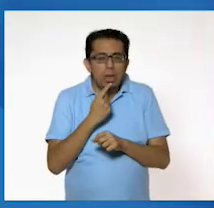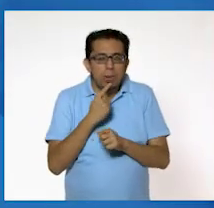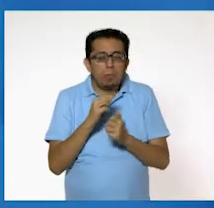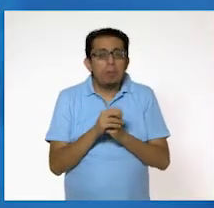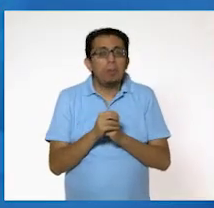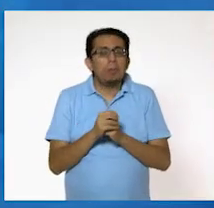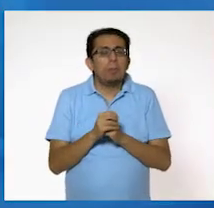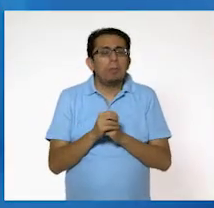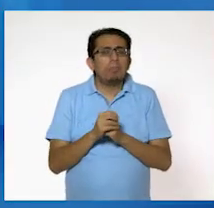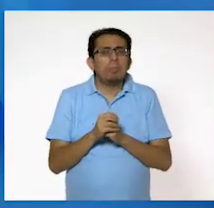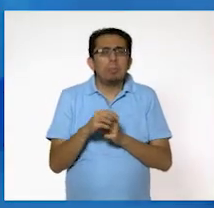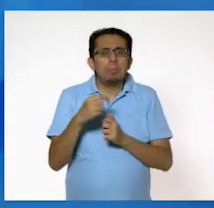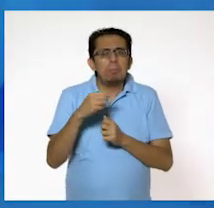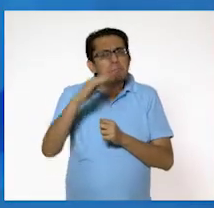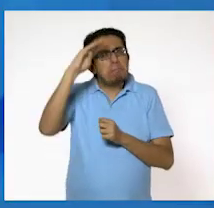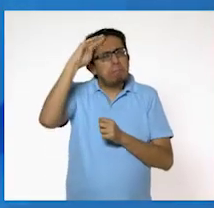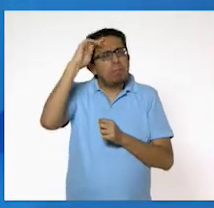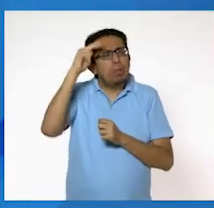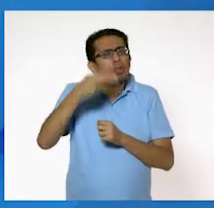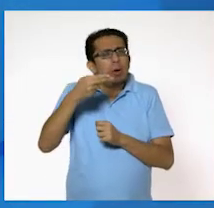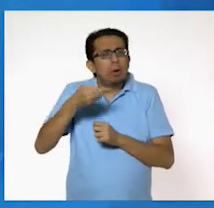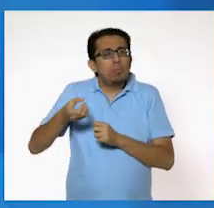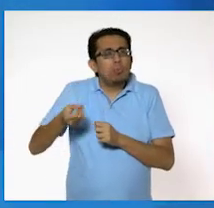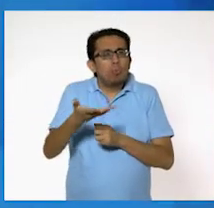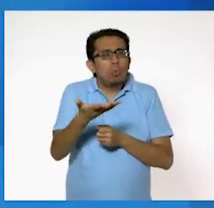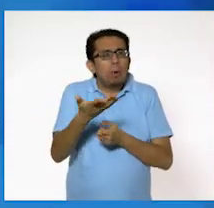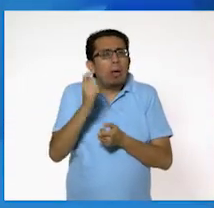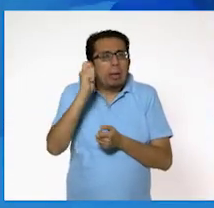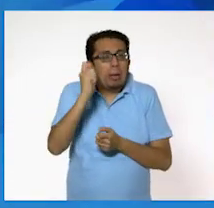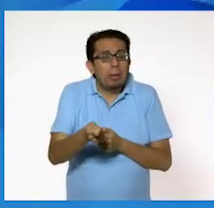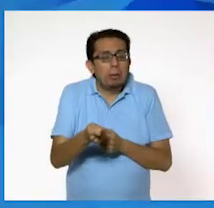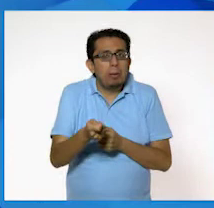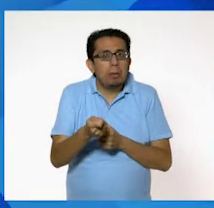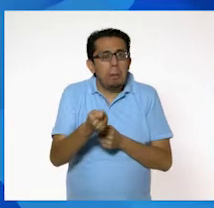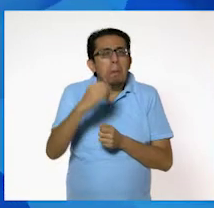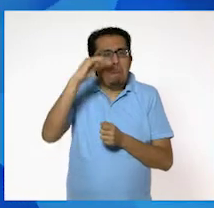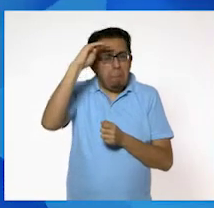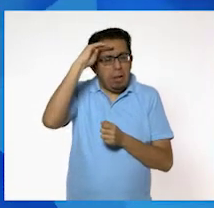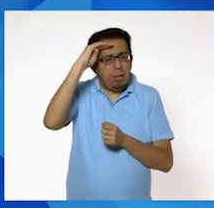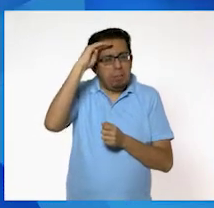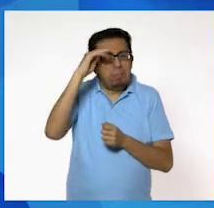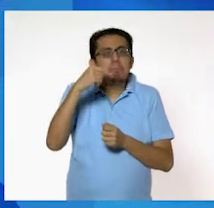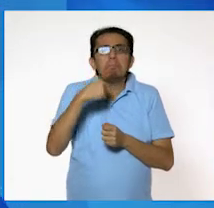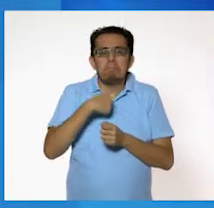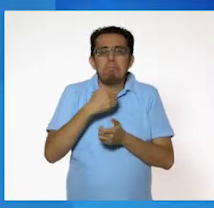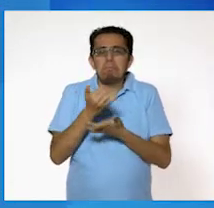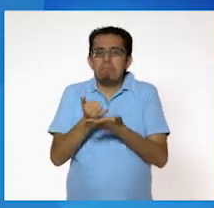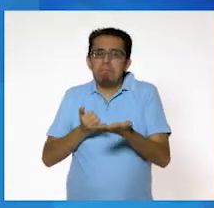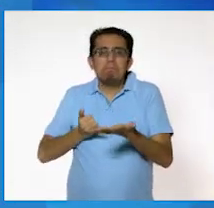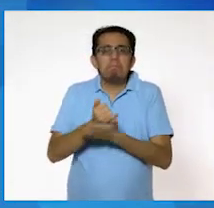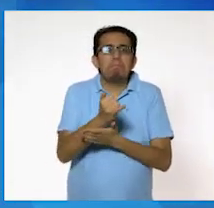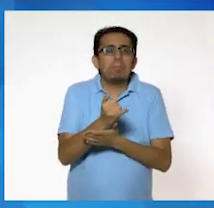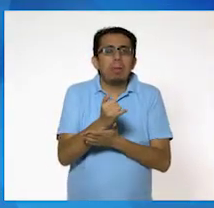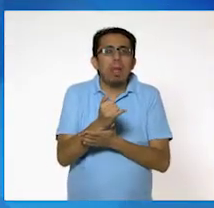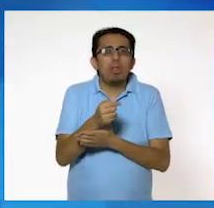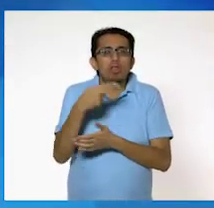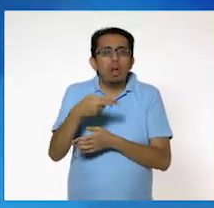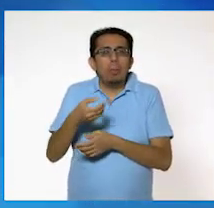¿Qué nombre le pondré? Se preguntó. Le voy a llamar